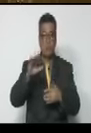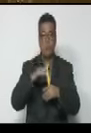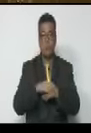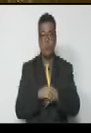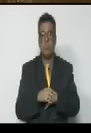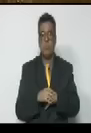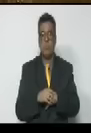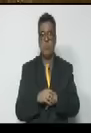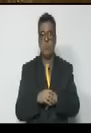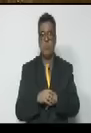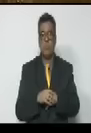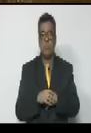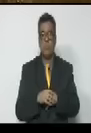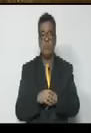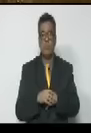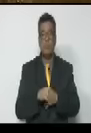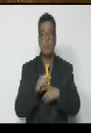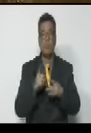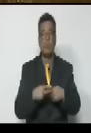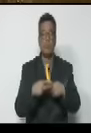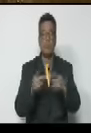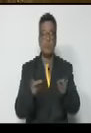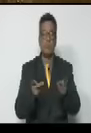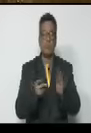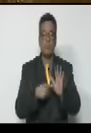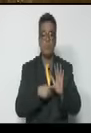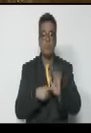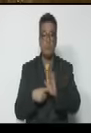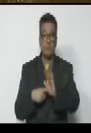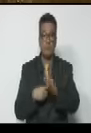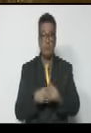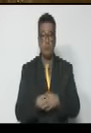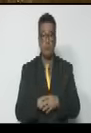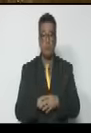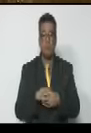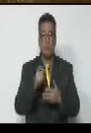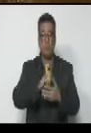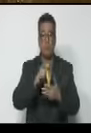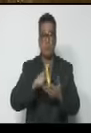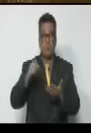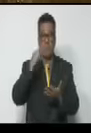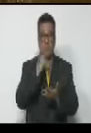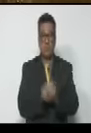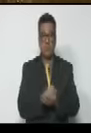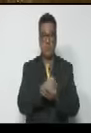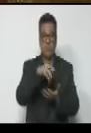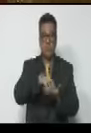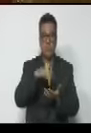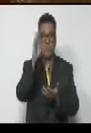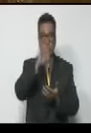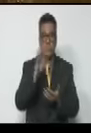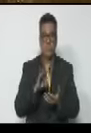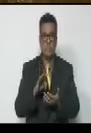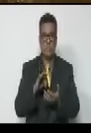Bolivariana de Venezuela y dar su máxima difusión, firmado en el Palacio